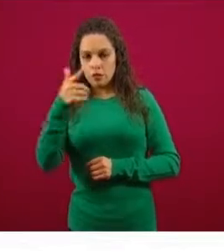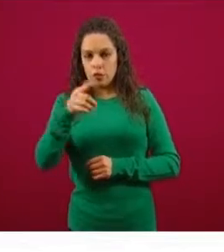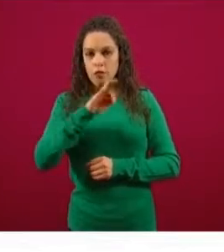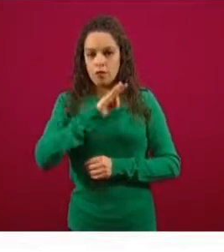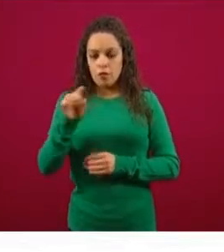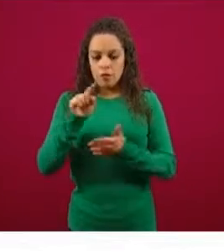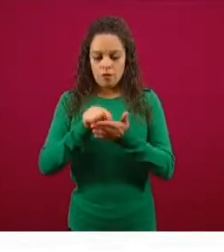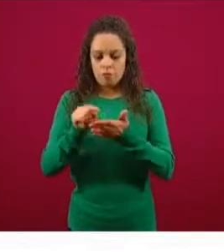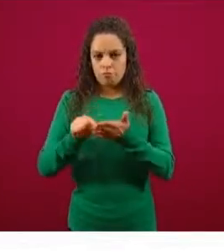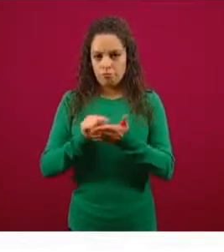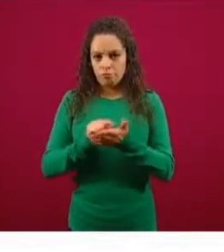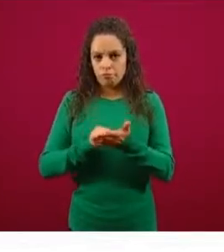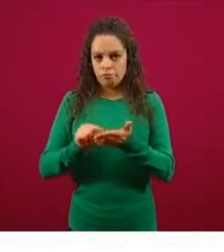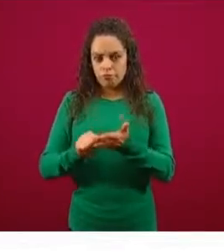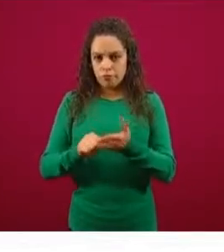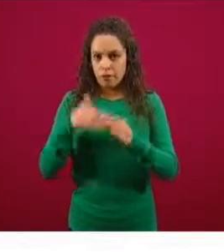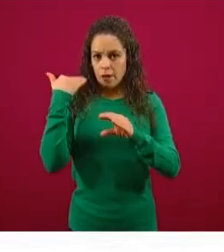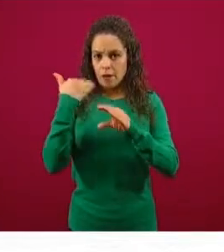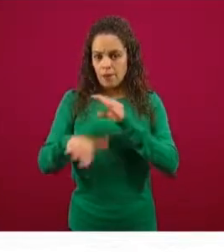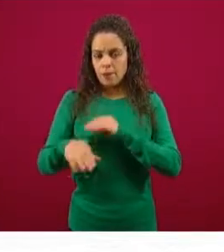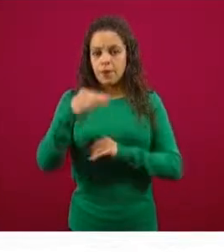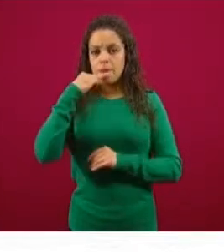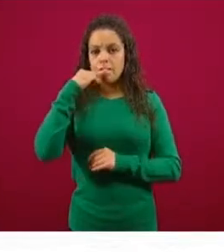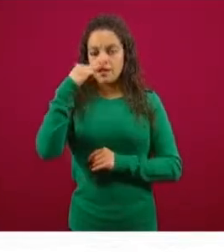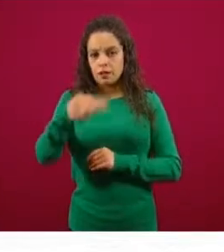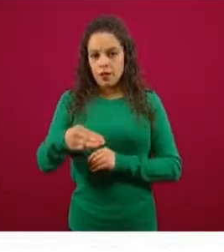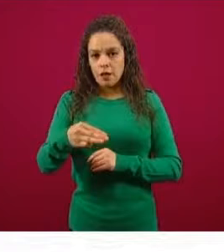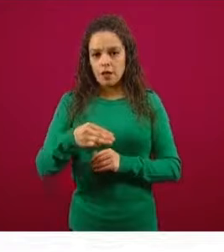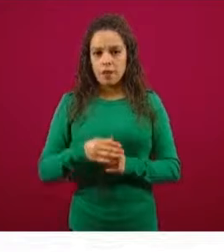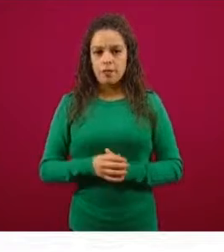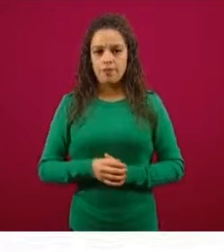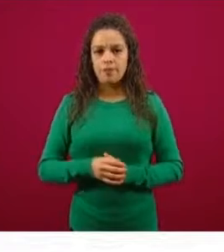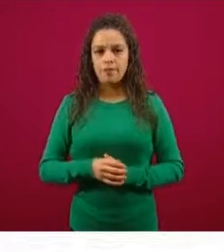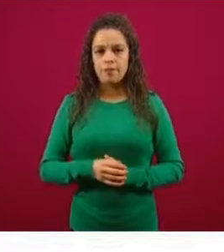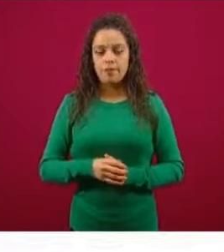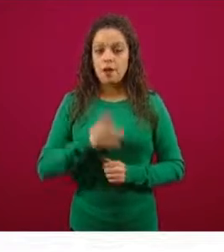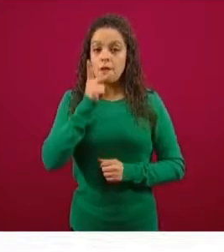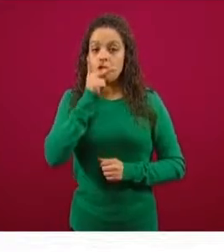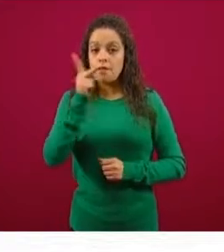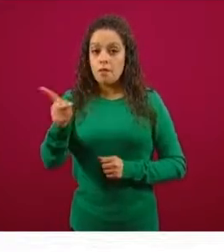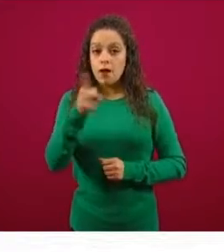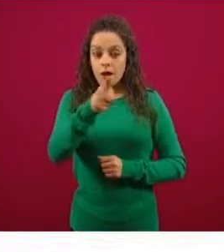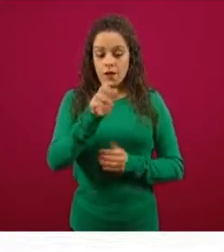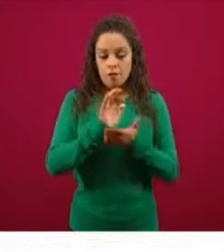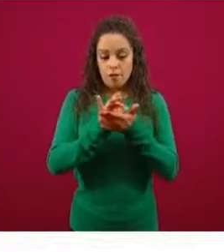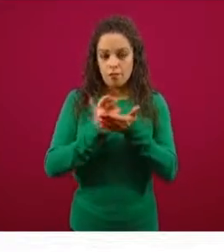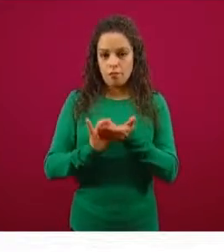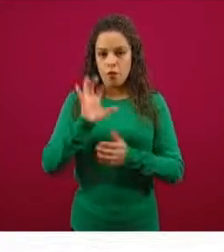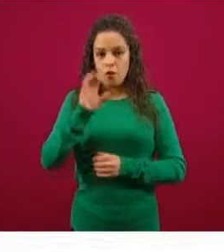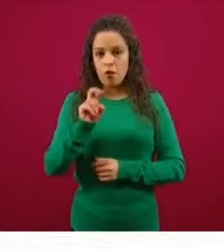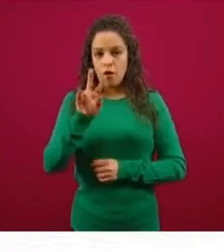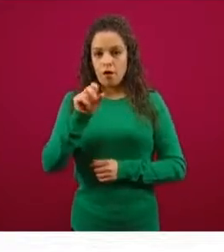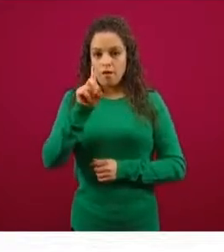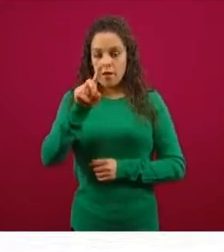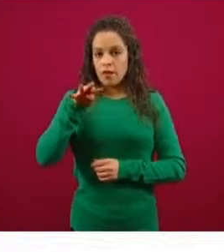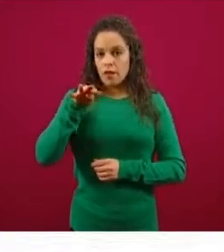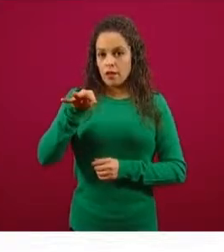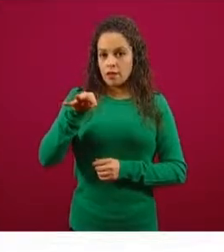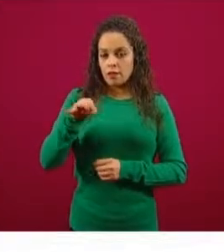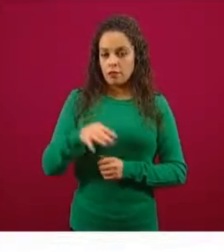marcar en su mensaje de teléfono, ponen la palabra COVID-19 en un